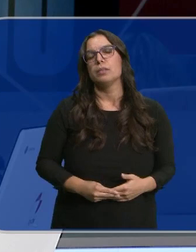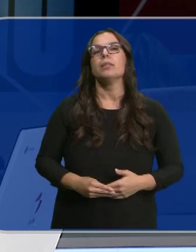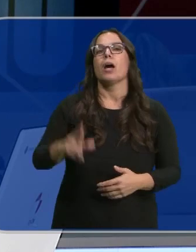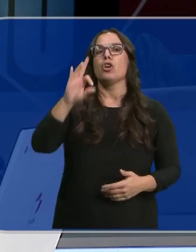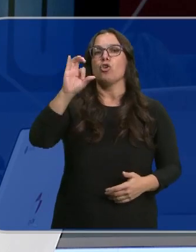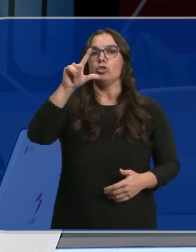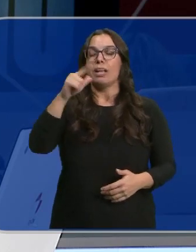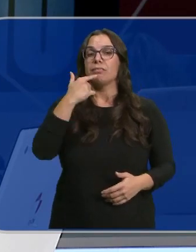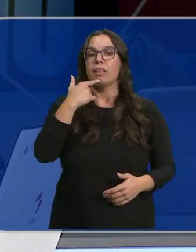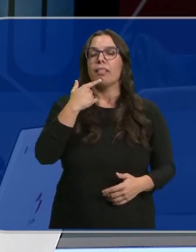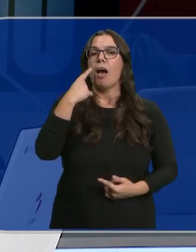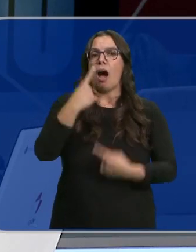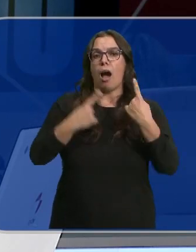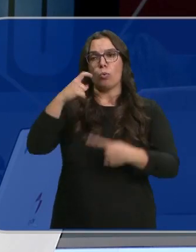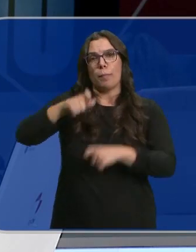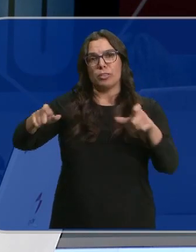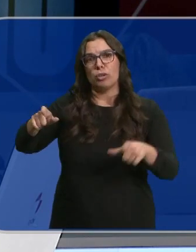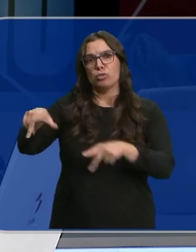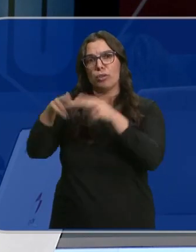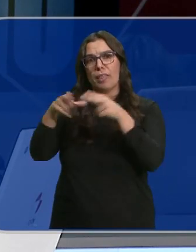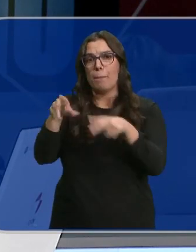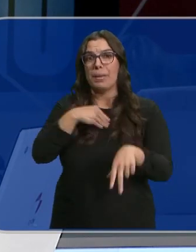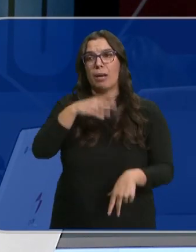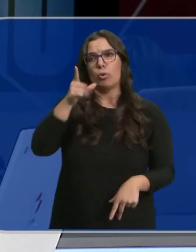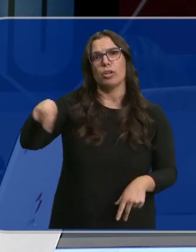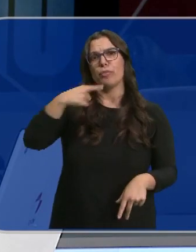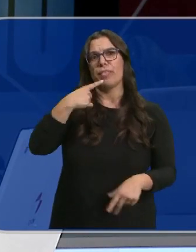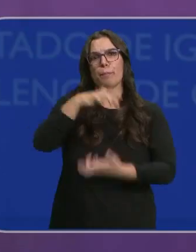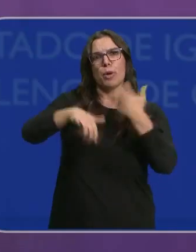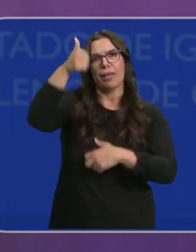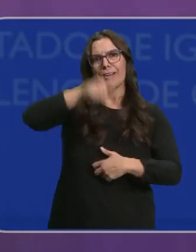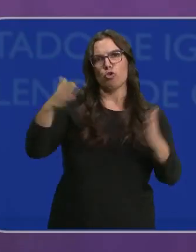Rosell lamenta que una parte de la sociedad siga negando la violencia de género.